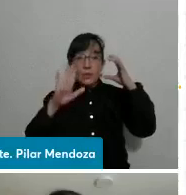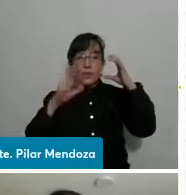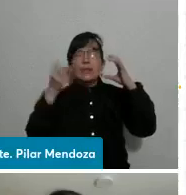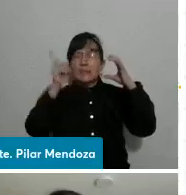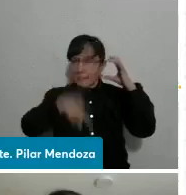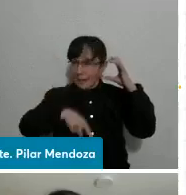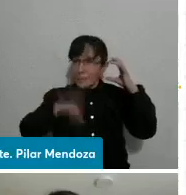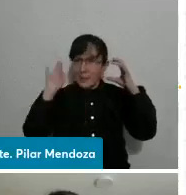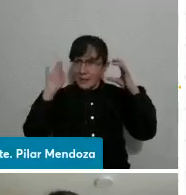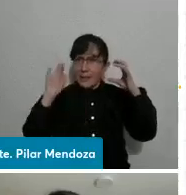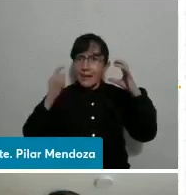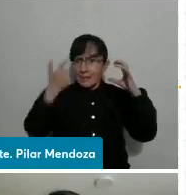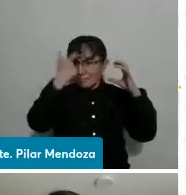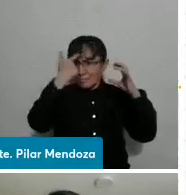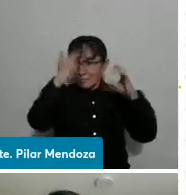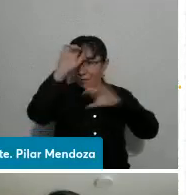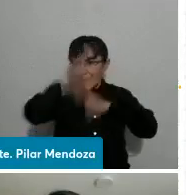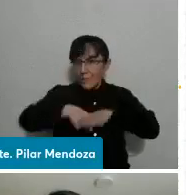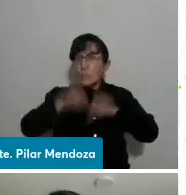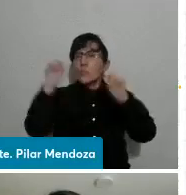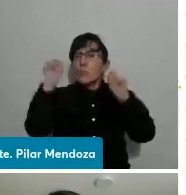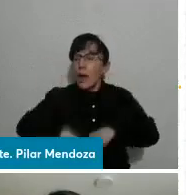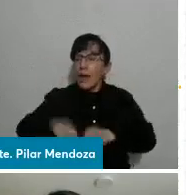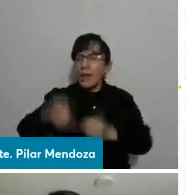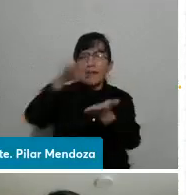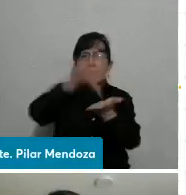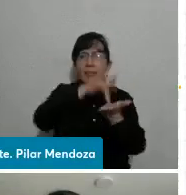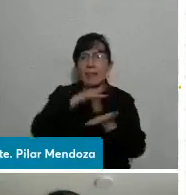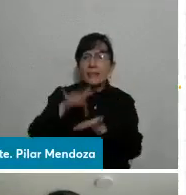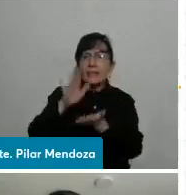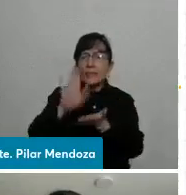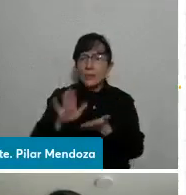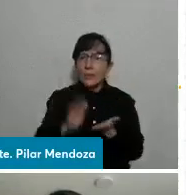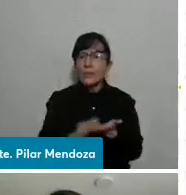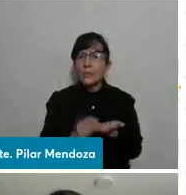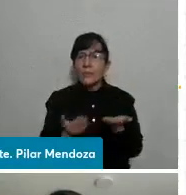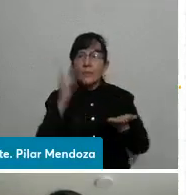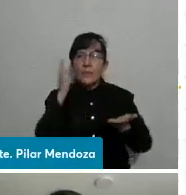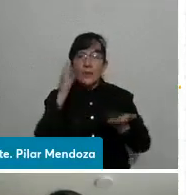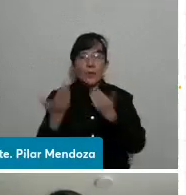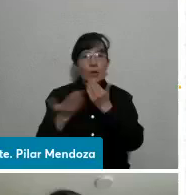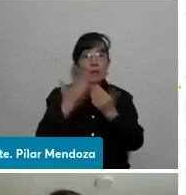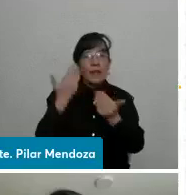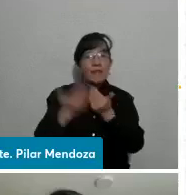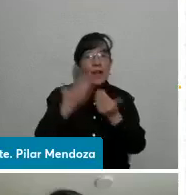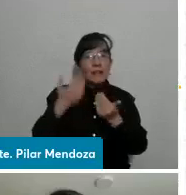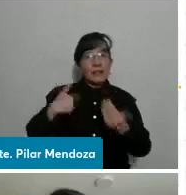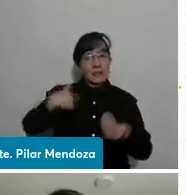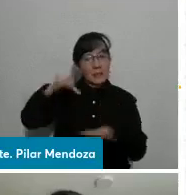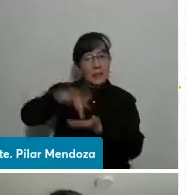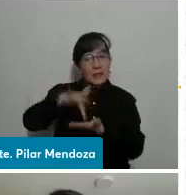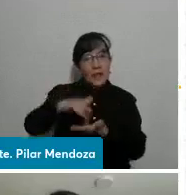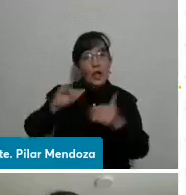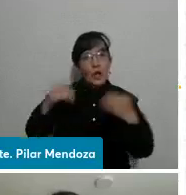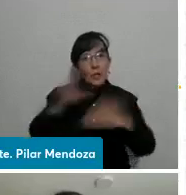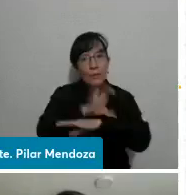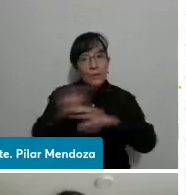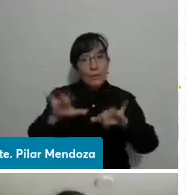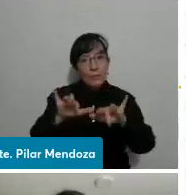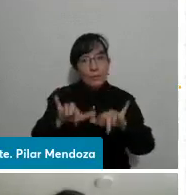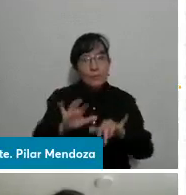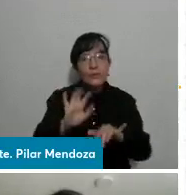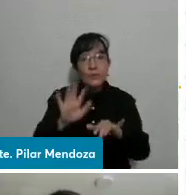las herramientas para ser partícipe, que facilita de pronto su participación de una forma